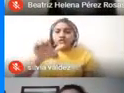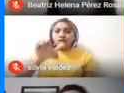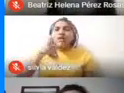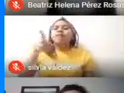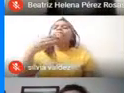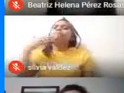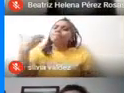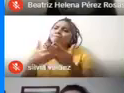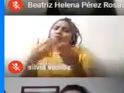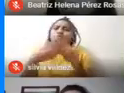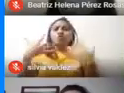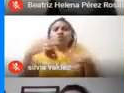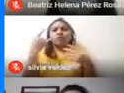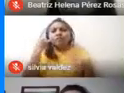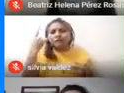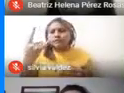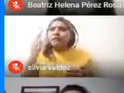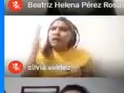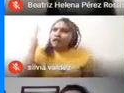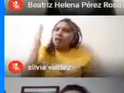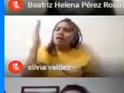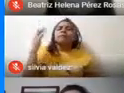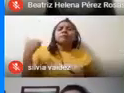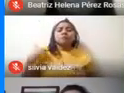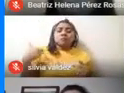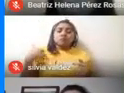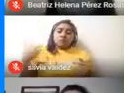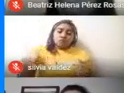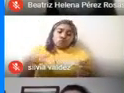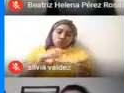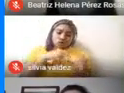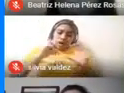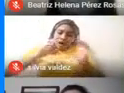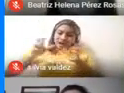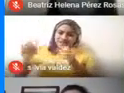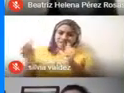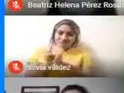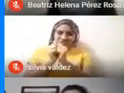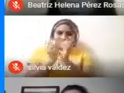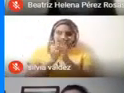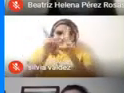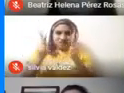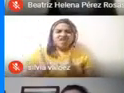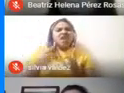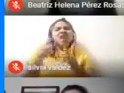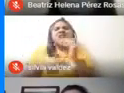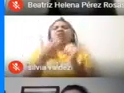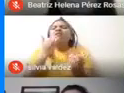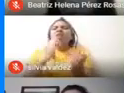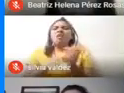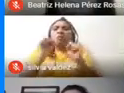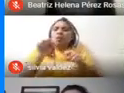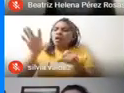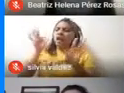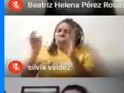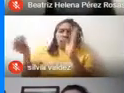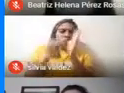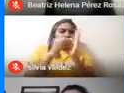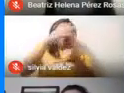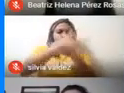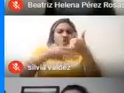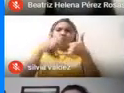muy interesante la charla, y dice, para nuestras clases con los chicos, ¿qué ejemplos podemos tomar en Colombia de